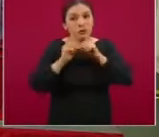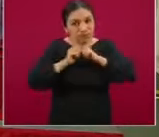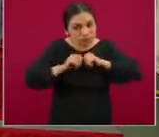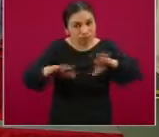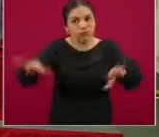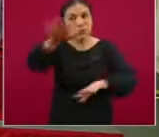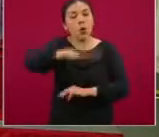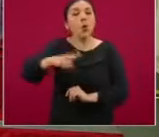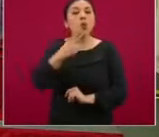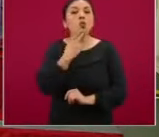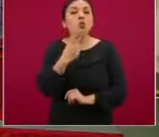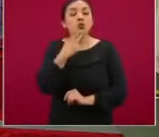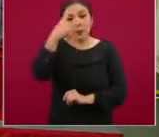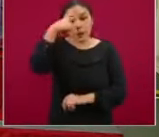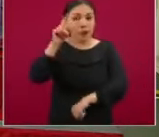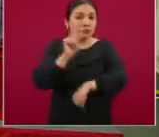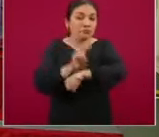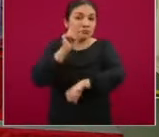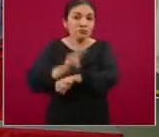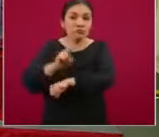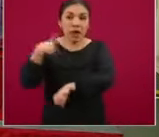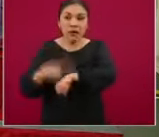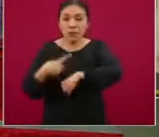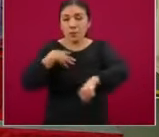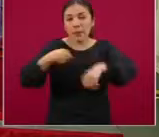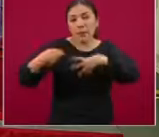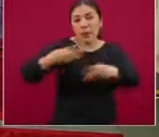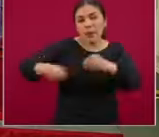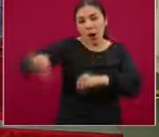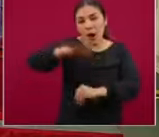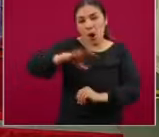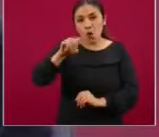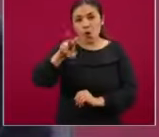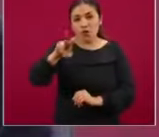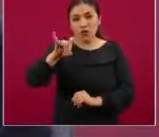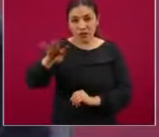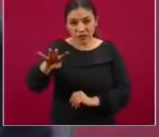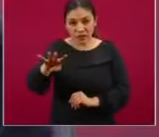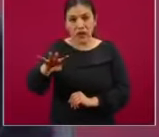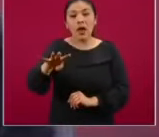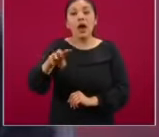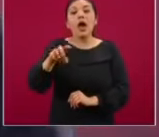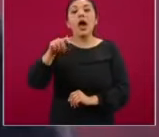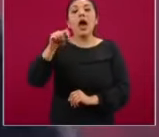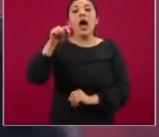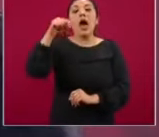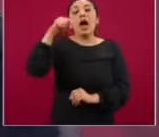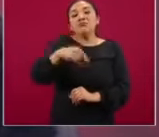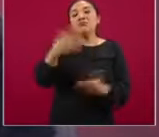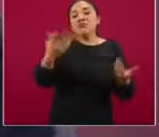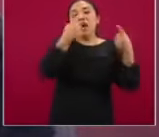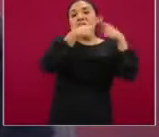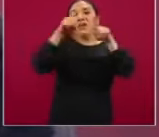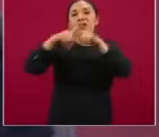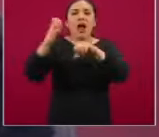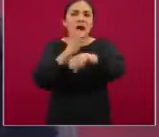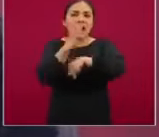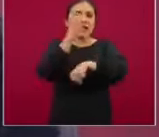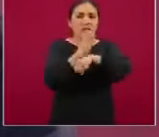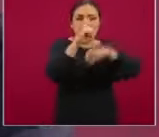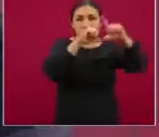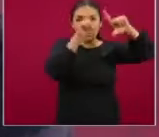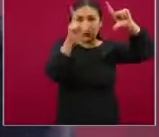utilizadas para la vigilancia epidemiológica de la epidemia de COVID en las distintas entidades